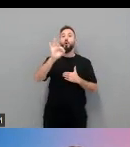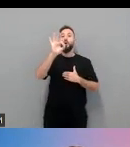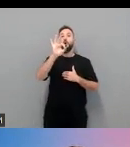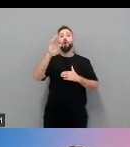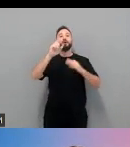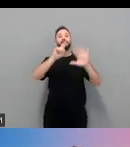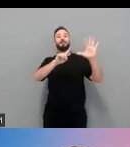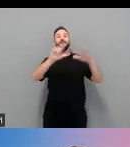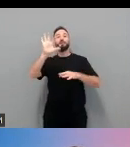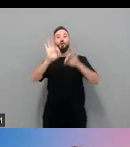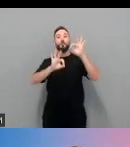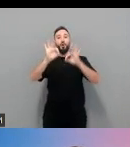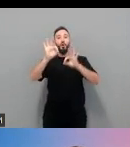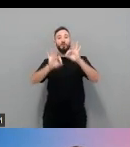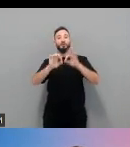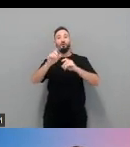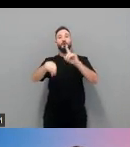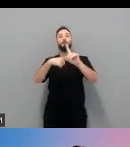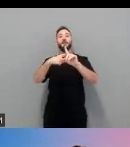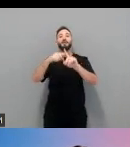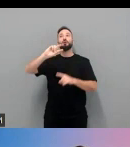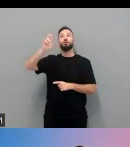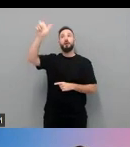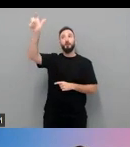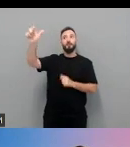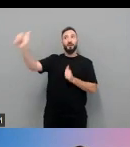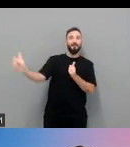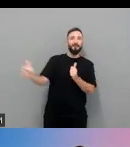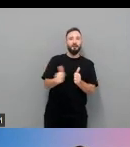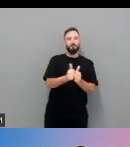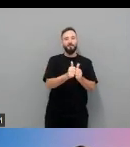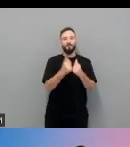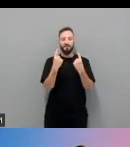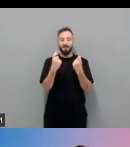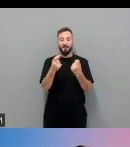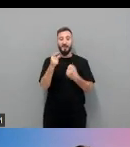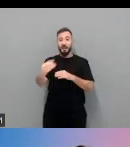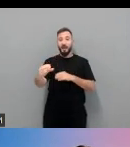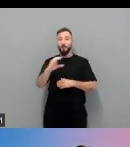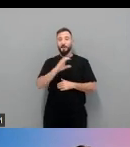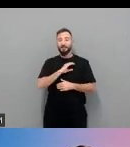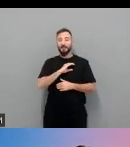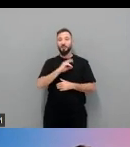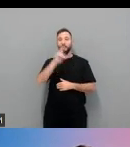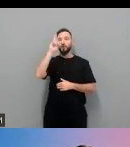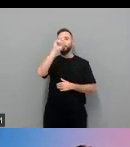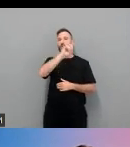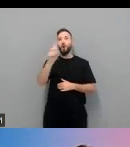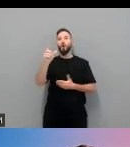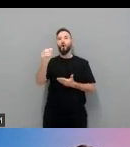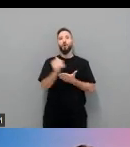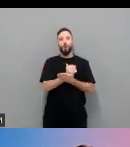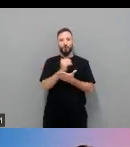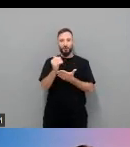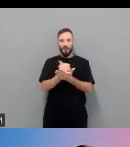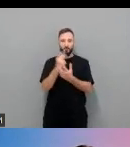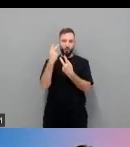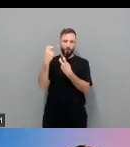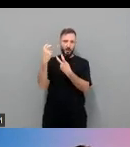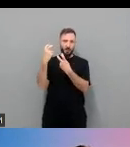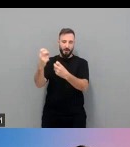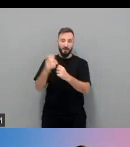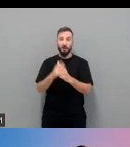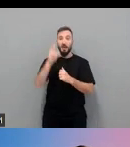más de discapacidad con reconocimiento de tercera persona. Y es la prestación contributiva. La pensión